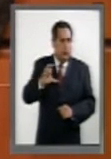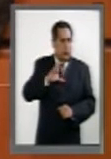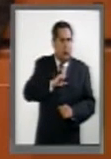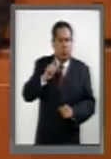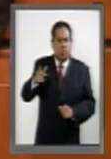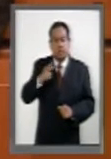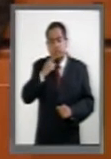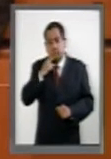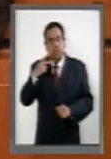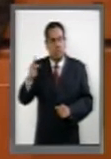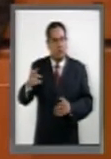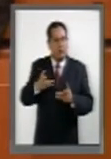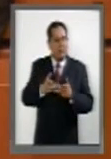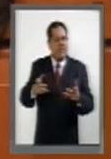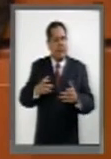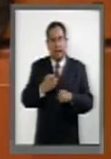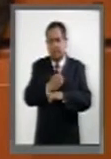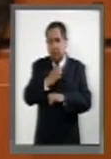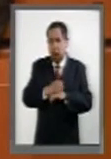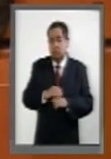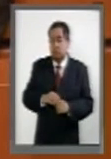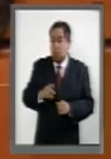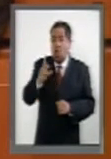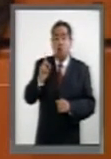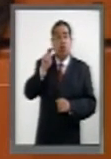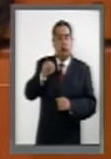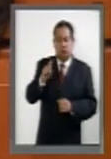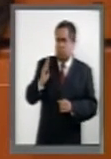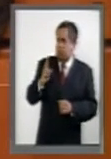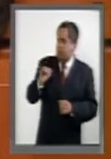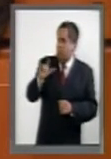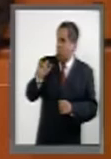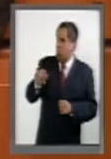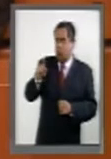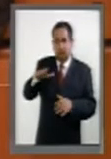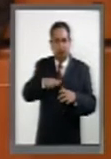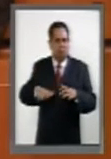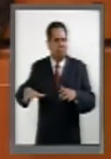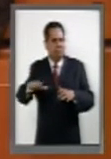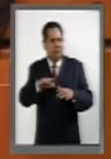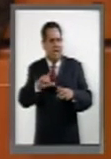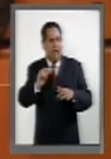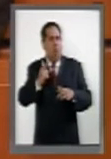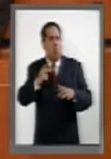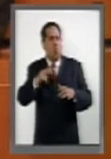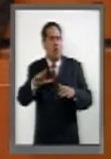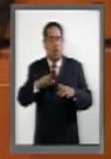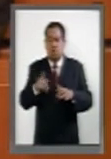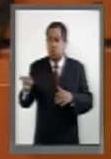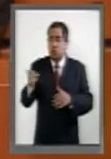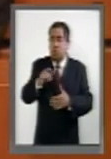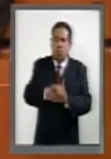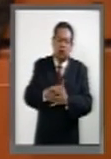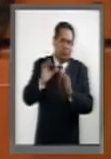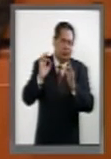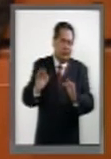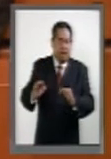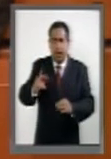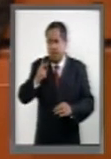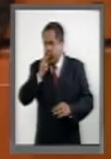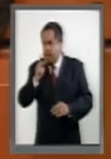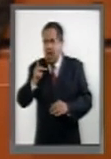tierra, don Braulio fue un referente del desarrollo en La Laguna. Esposo ejemplar, padre y